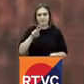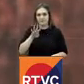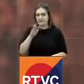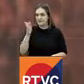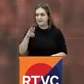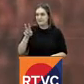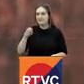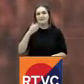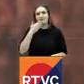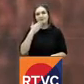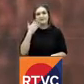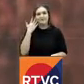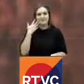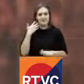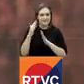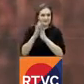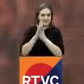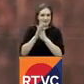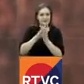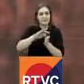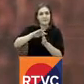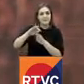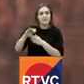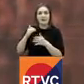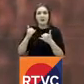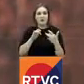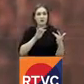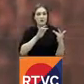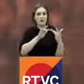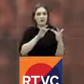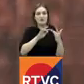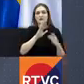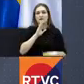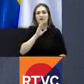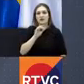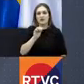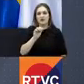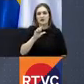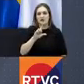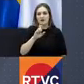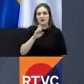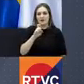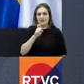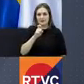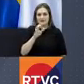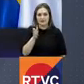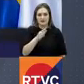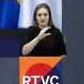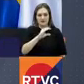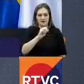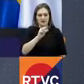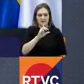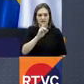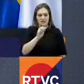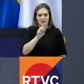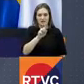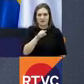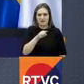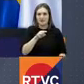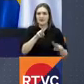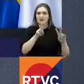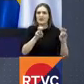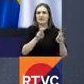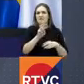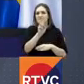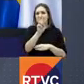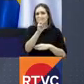esta información. Y a esta hora retomamos contacto con Alex Caldas, que tiene información sobre el pronunciamiento de la Fiscalía sobre el caso,